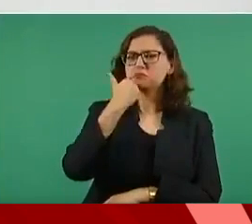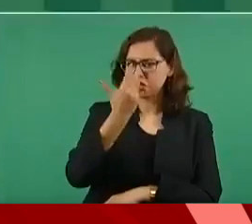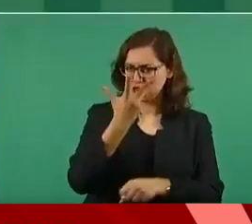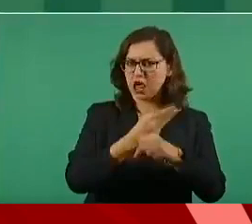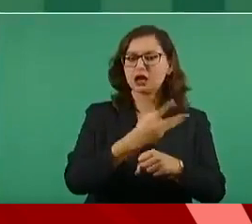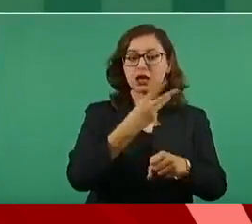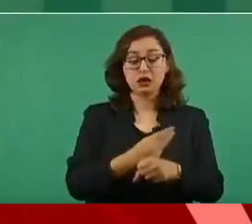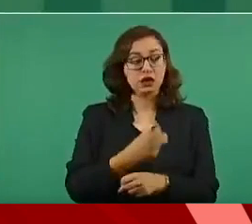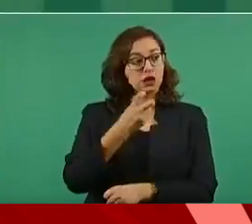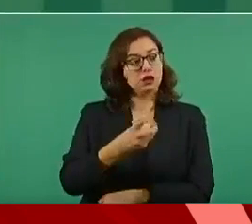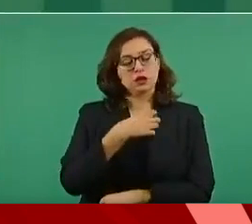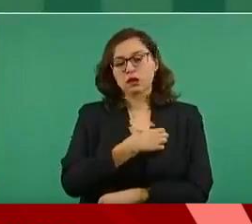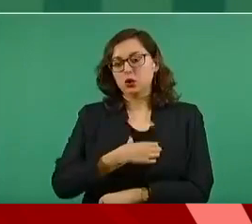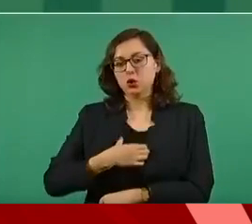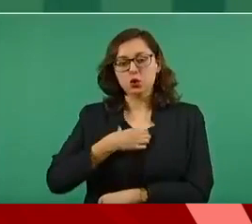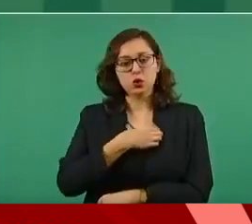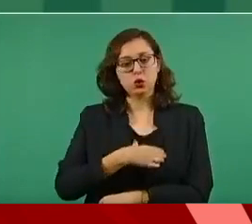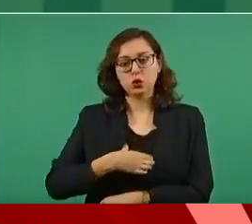cosa que celebro,